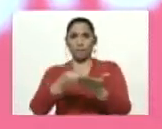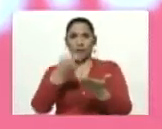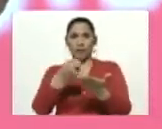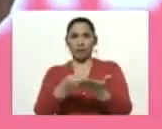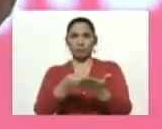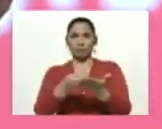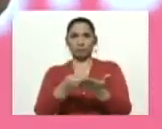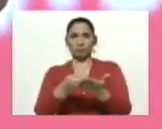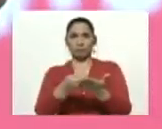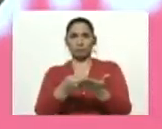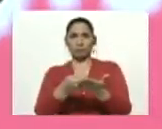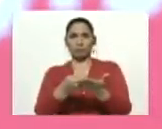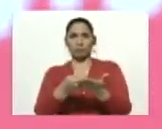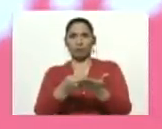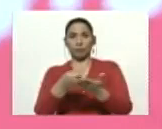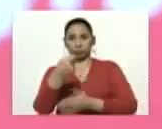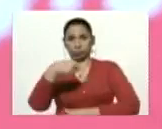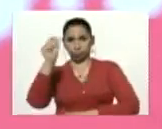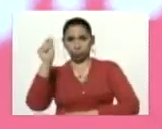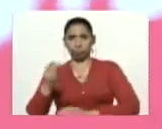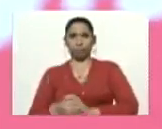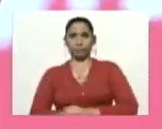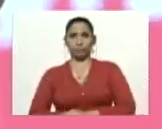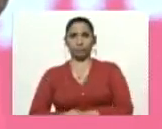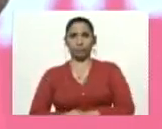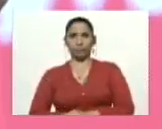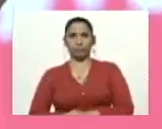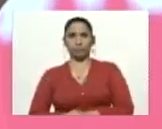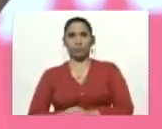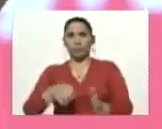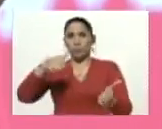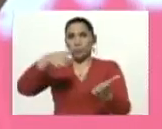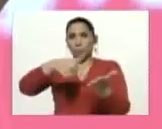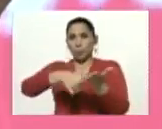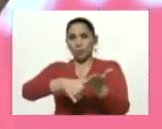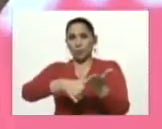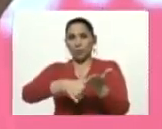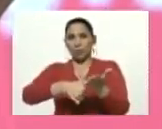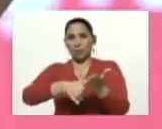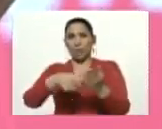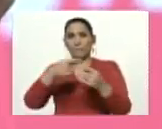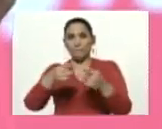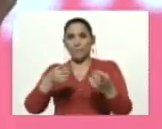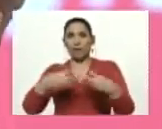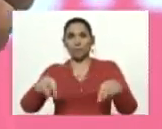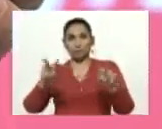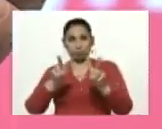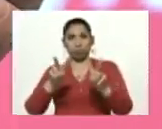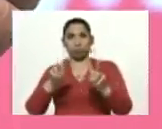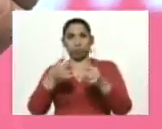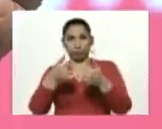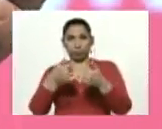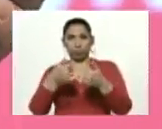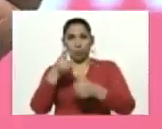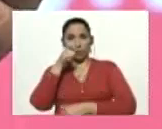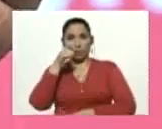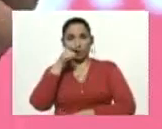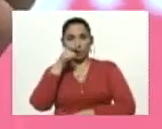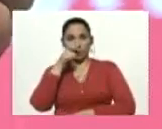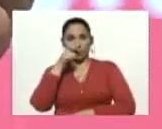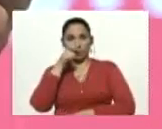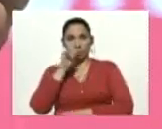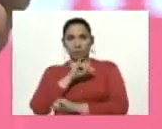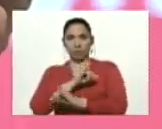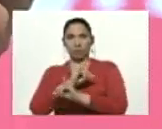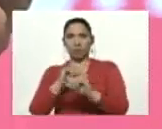subsidiado, confirmo, coloco mi huella para validar la operación. La operación está en